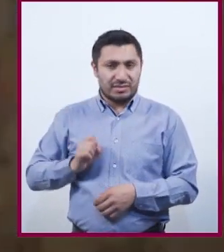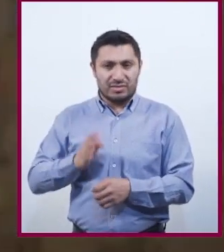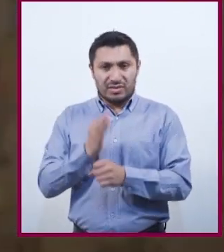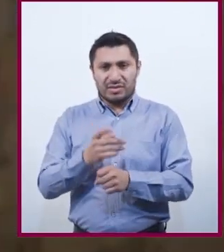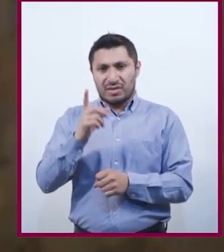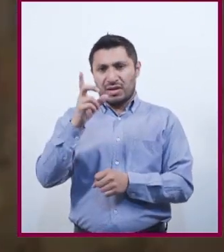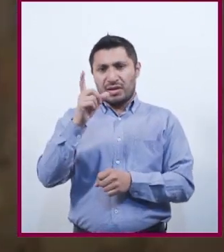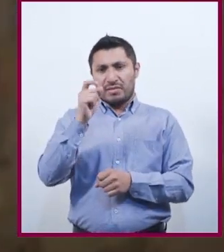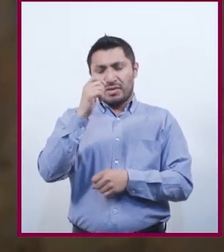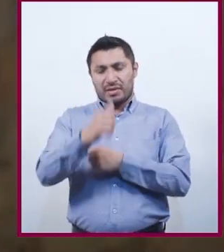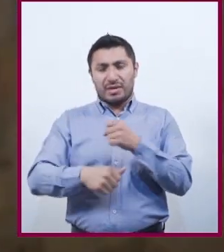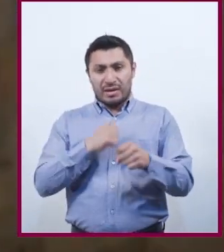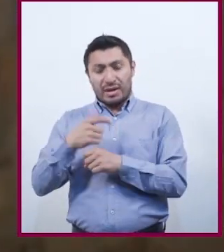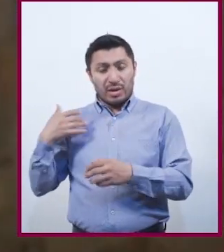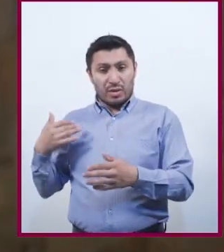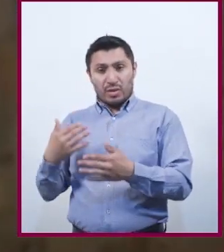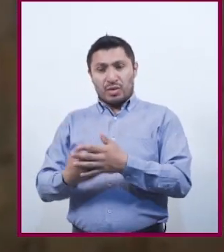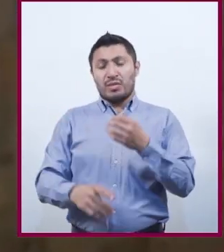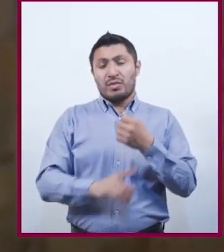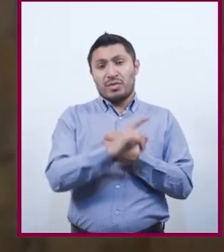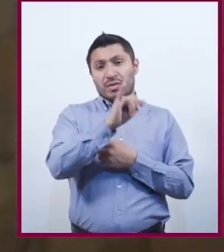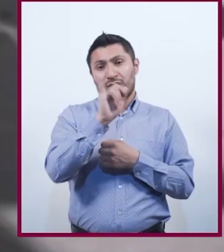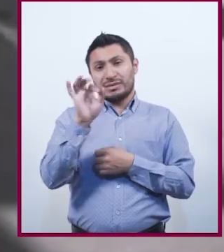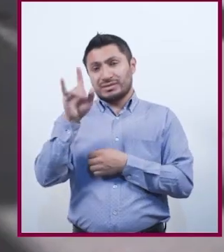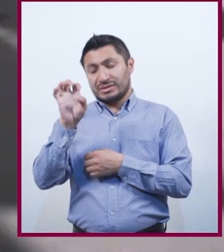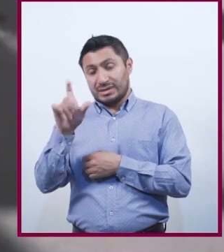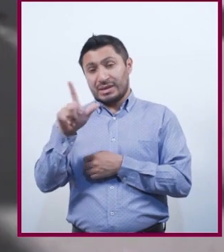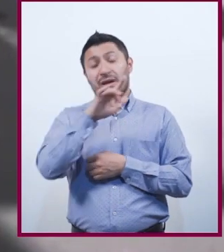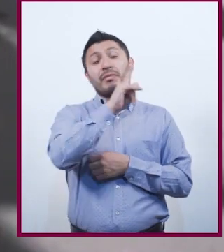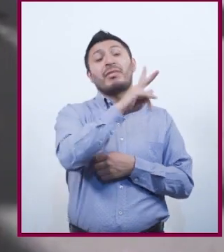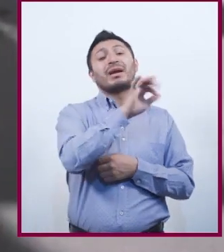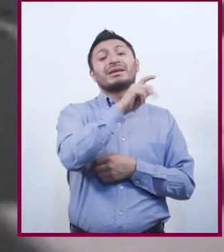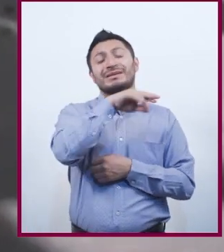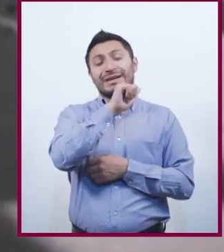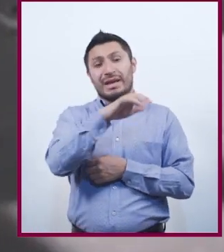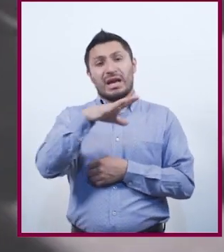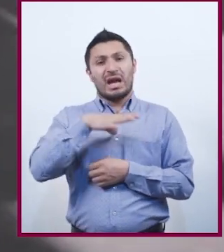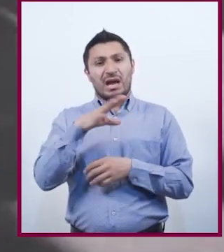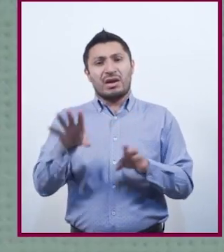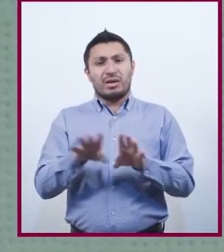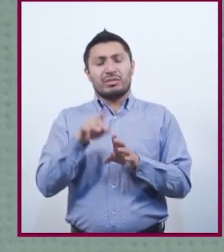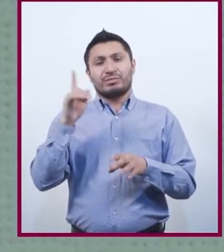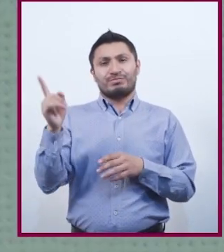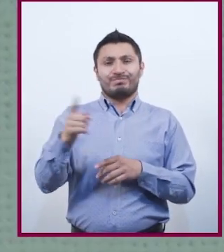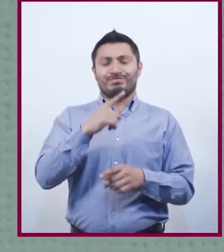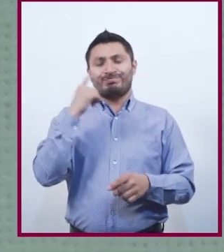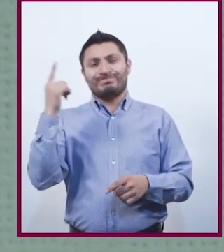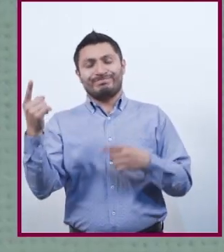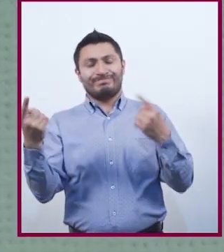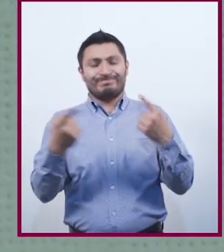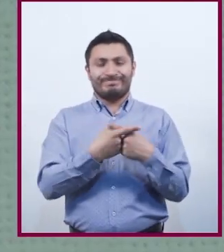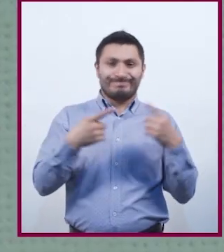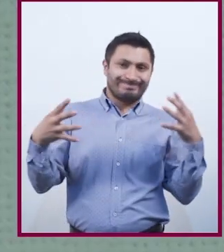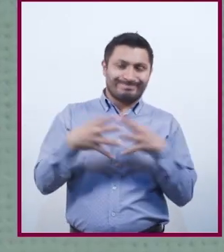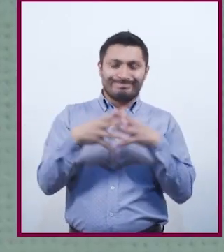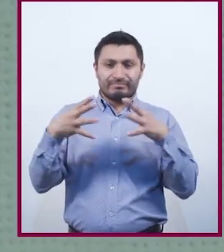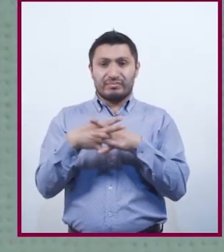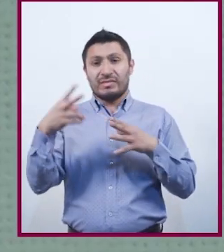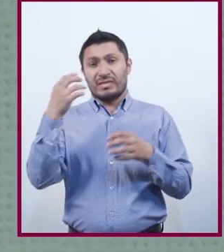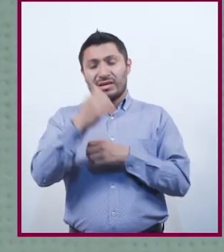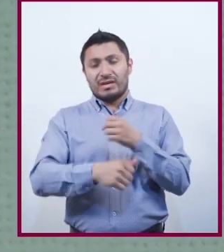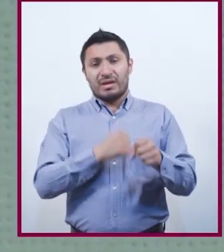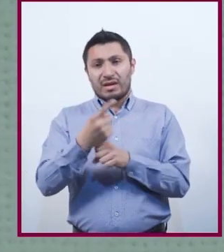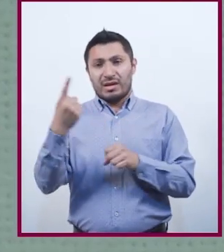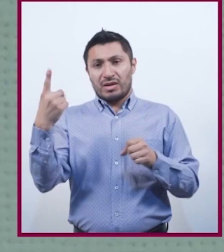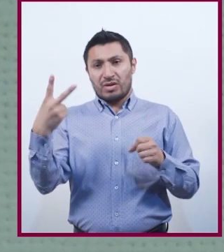los últimos 20 años, el conflicto entre Israel y Palestina se ha visto envuelto en espirales de violencia. En el año 2000